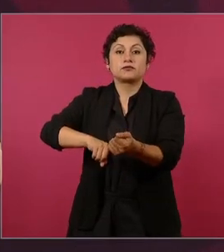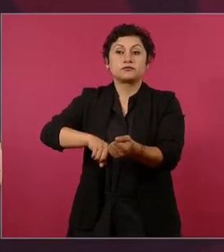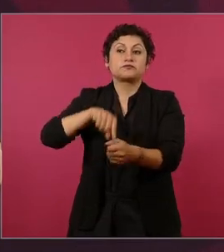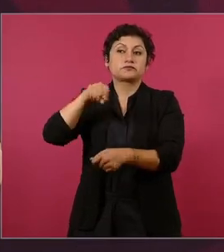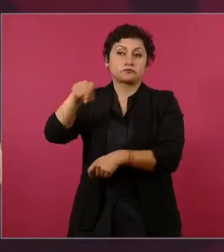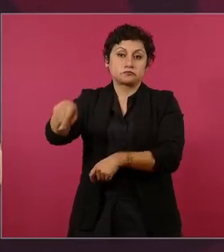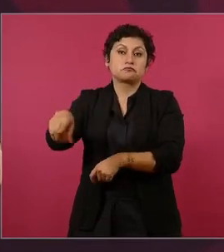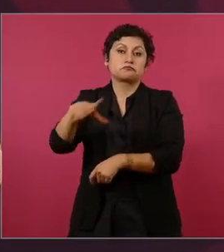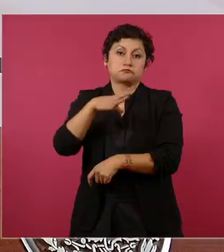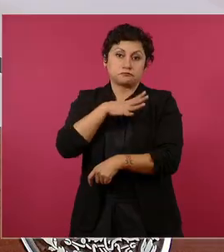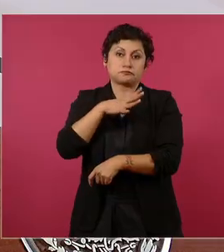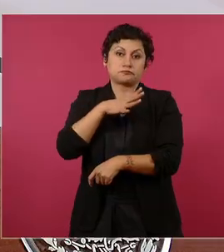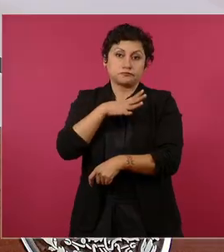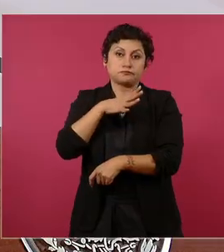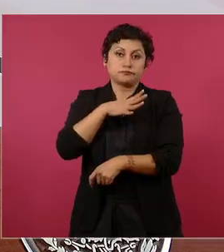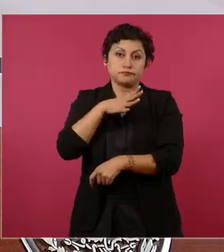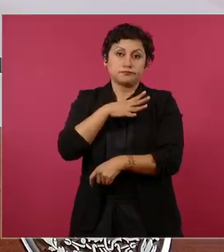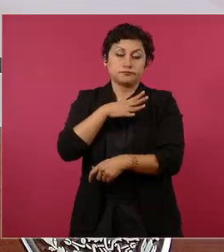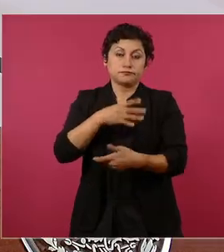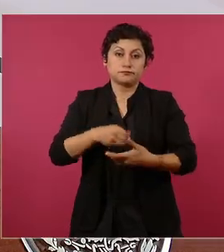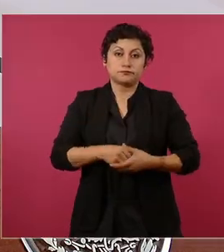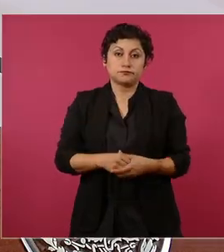recursos para